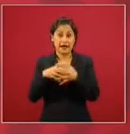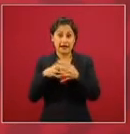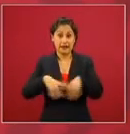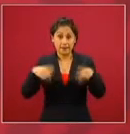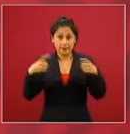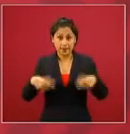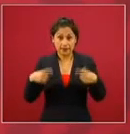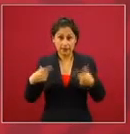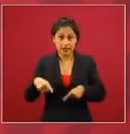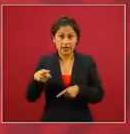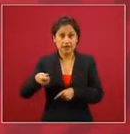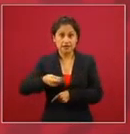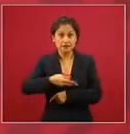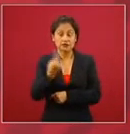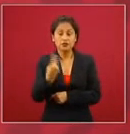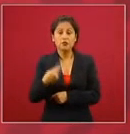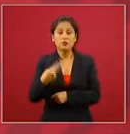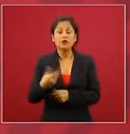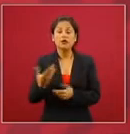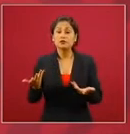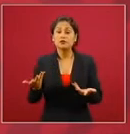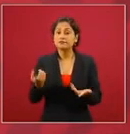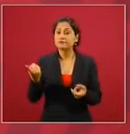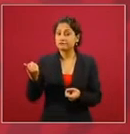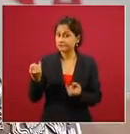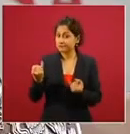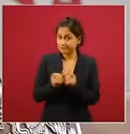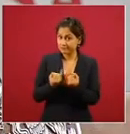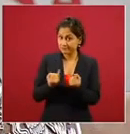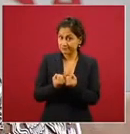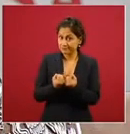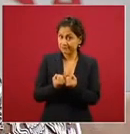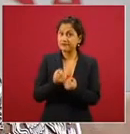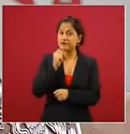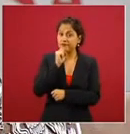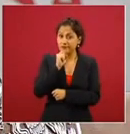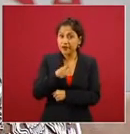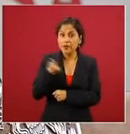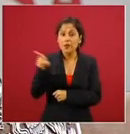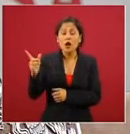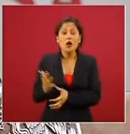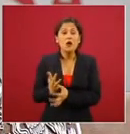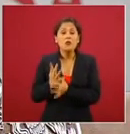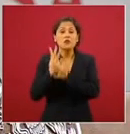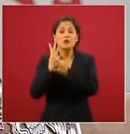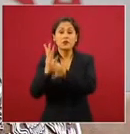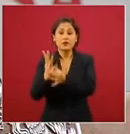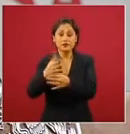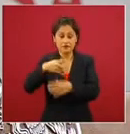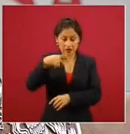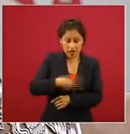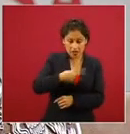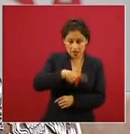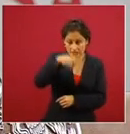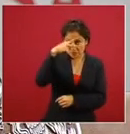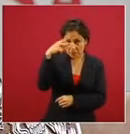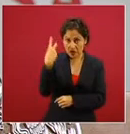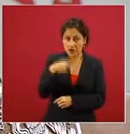También inventaron una deuda de un